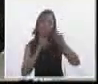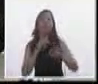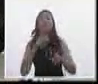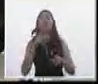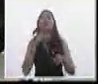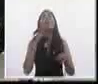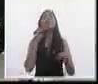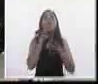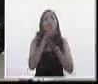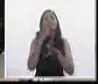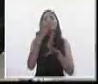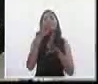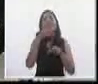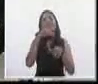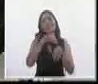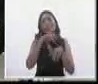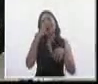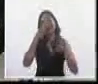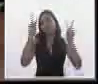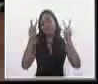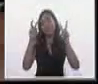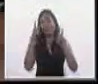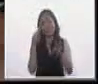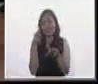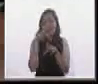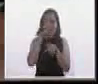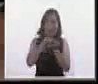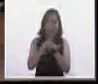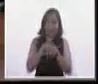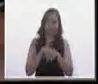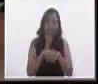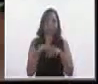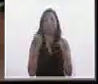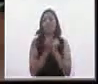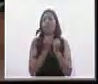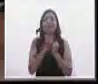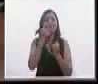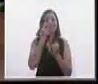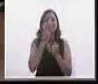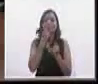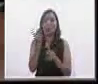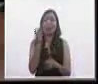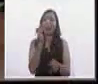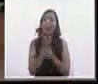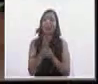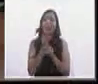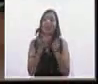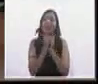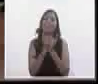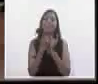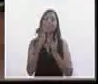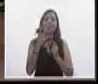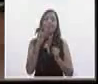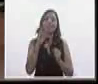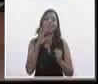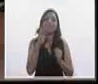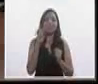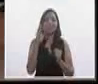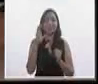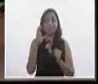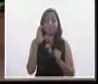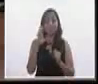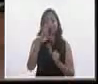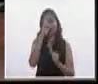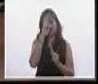ese tema de la inclusión Bueno yo creo que justo como los libros de que está regalando el iepc este